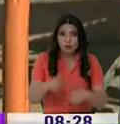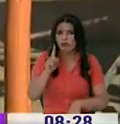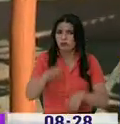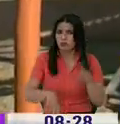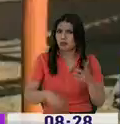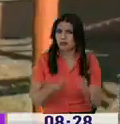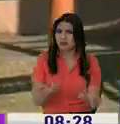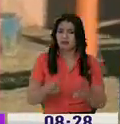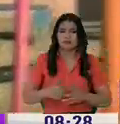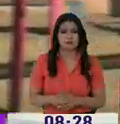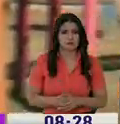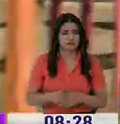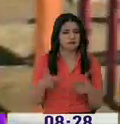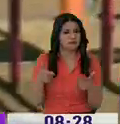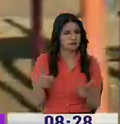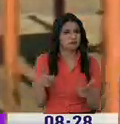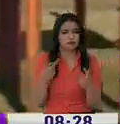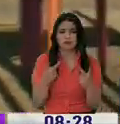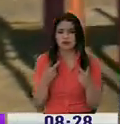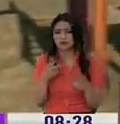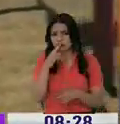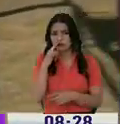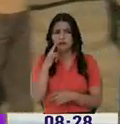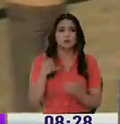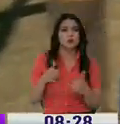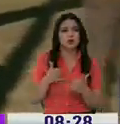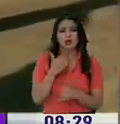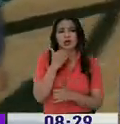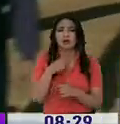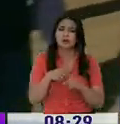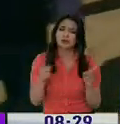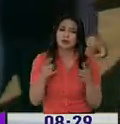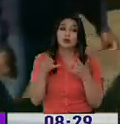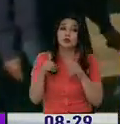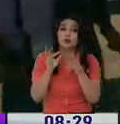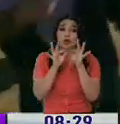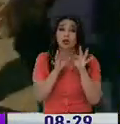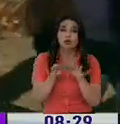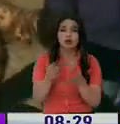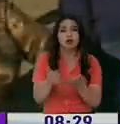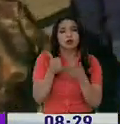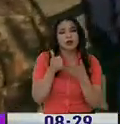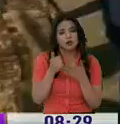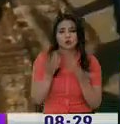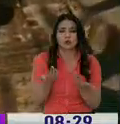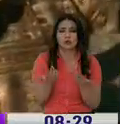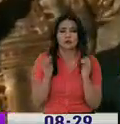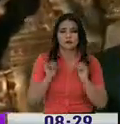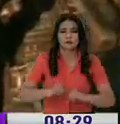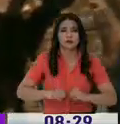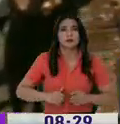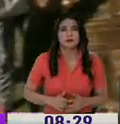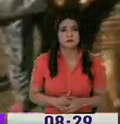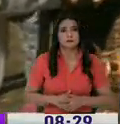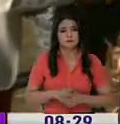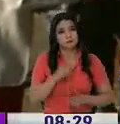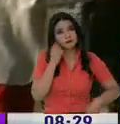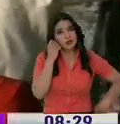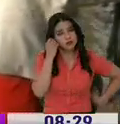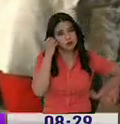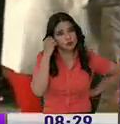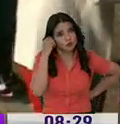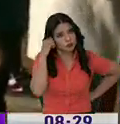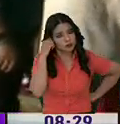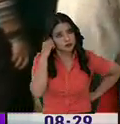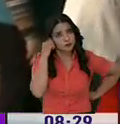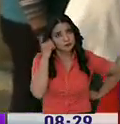solos toca venir a verlos y especialmente que nos ayuden con la reglada de los grupos y de los